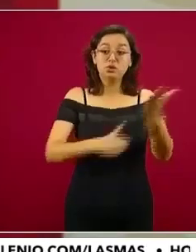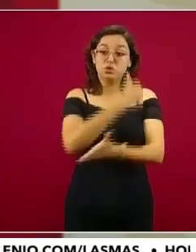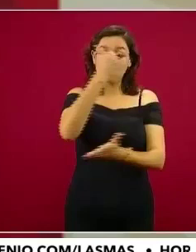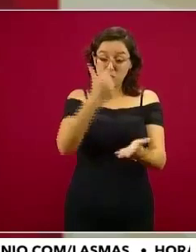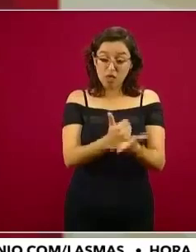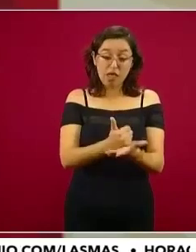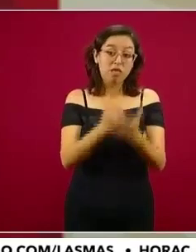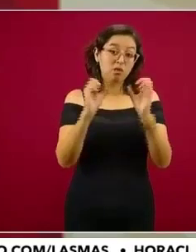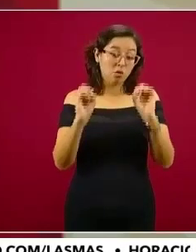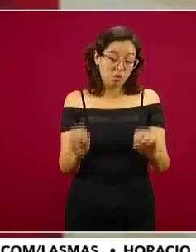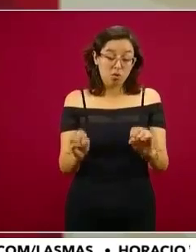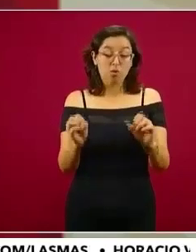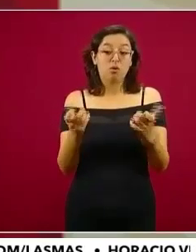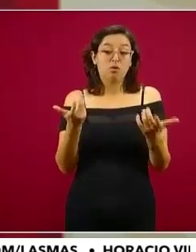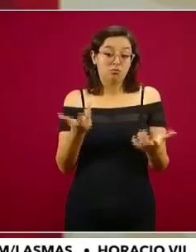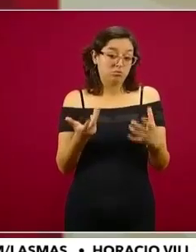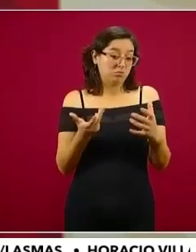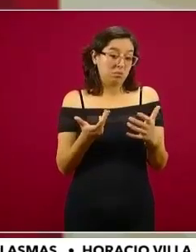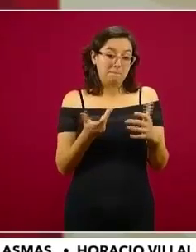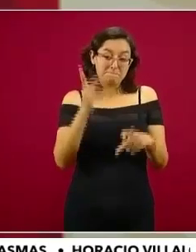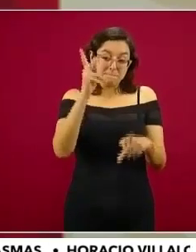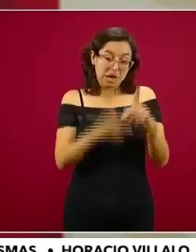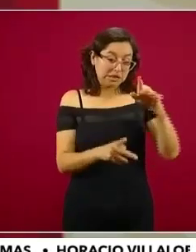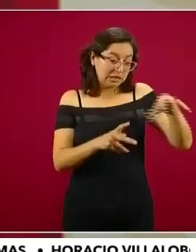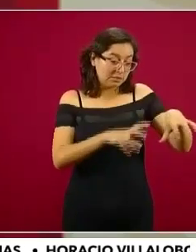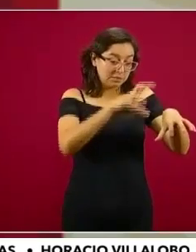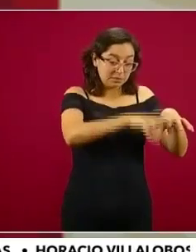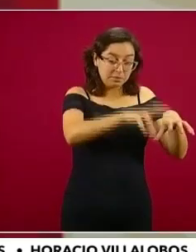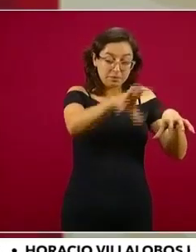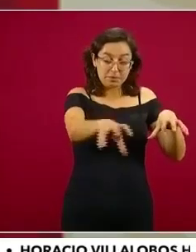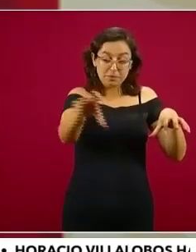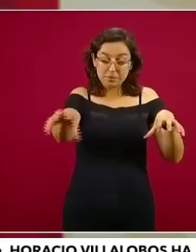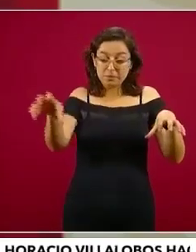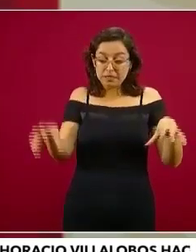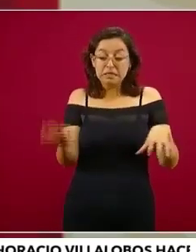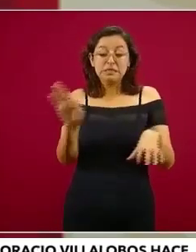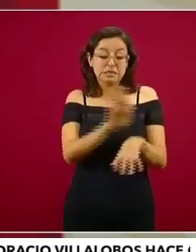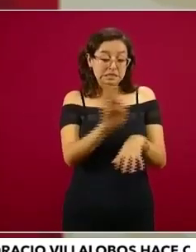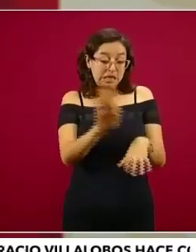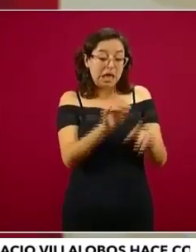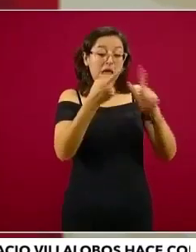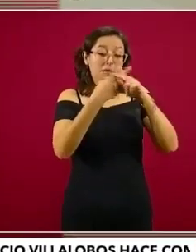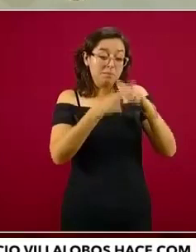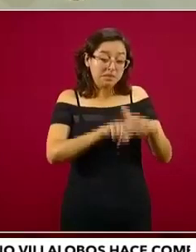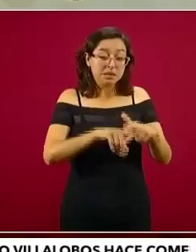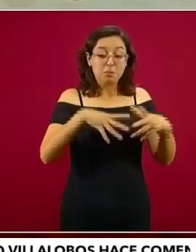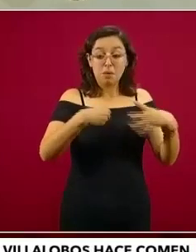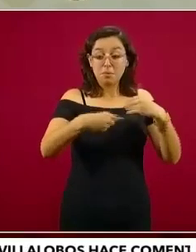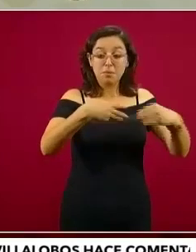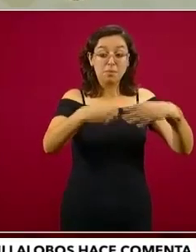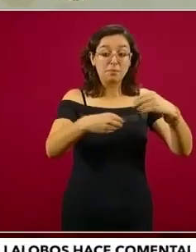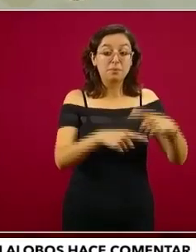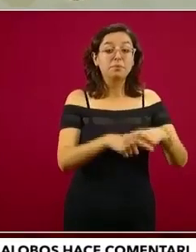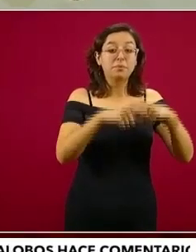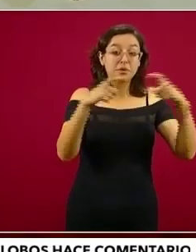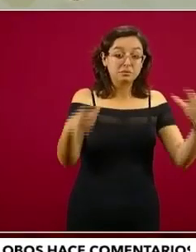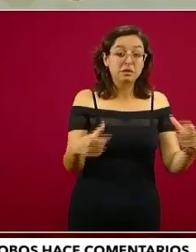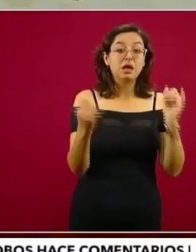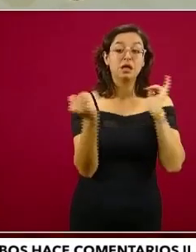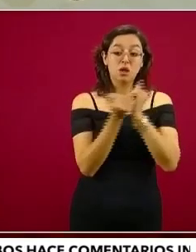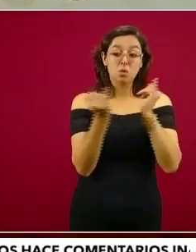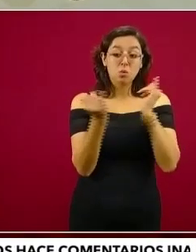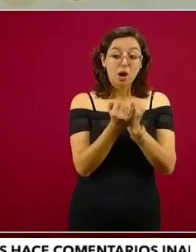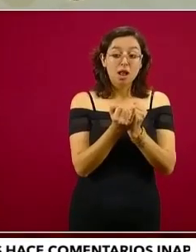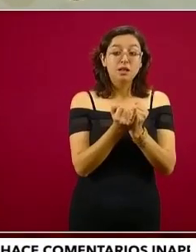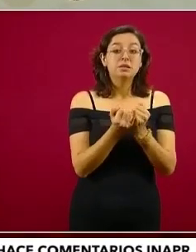incluso segmentos de los territorios que pudieran estar empezando en la fase de ascenso, van a ser muy parecidas a